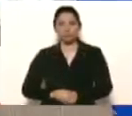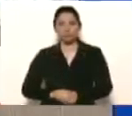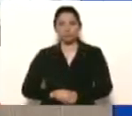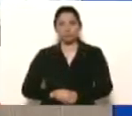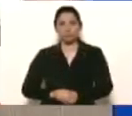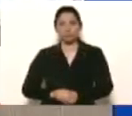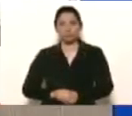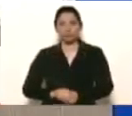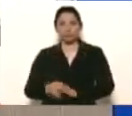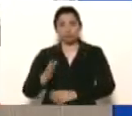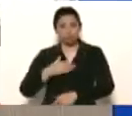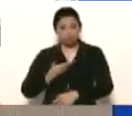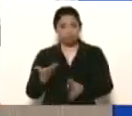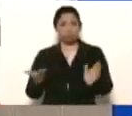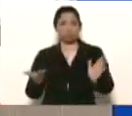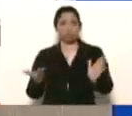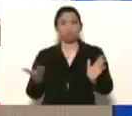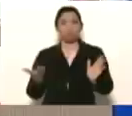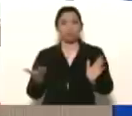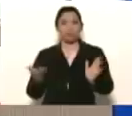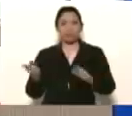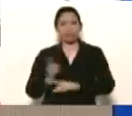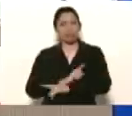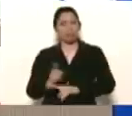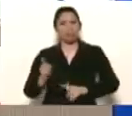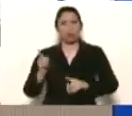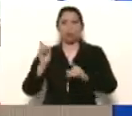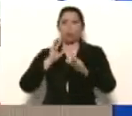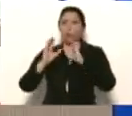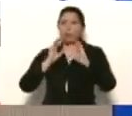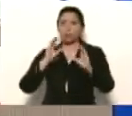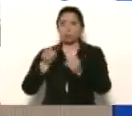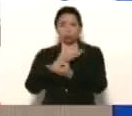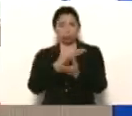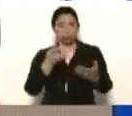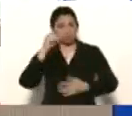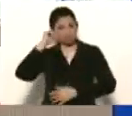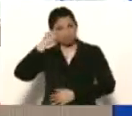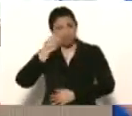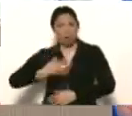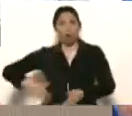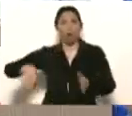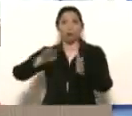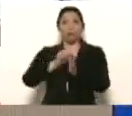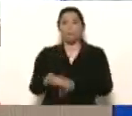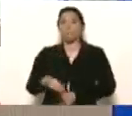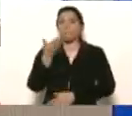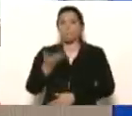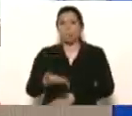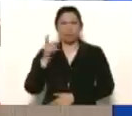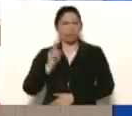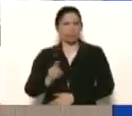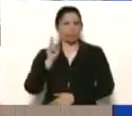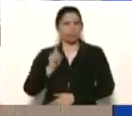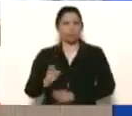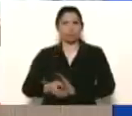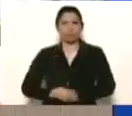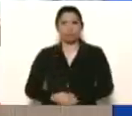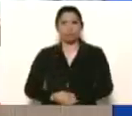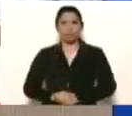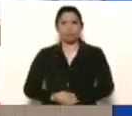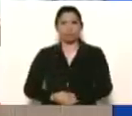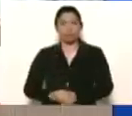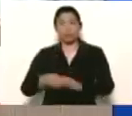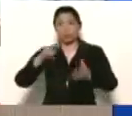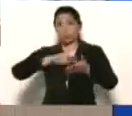para poder conversar brevemente con ustedes recordando nuevamente la importancia la necesidad lo